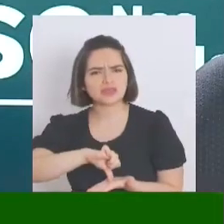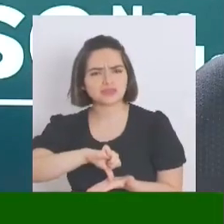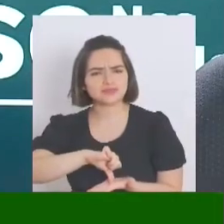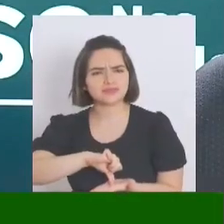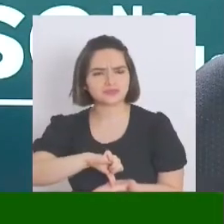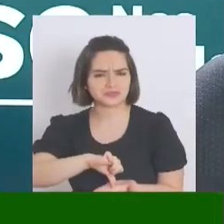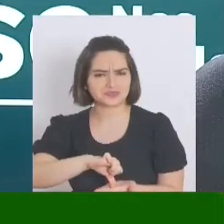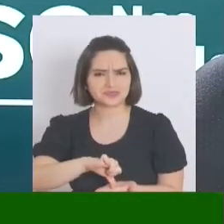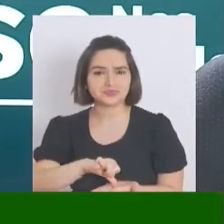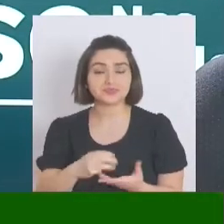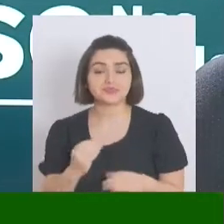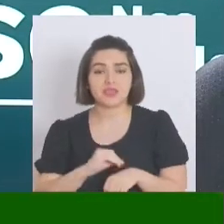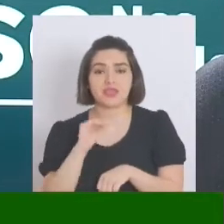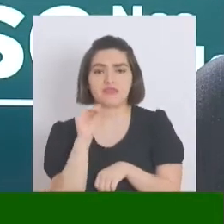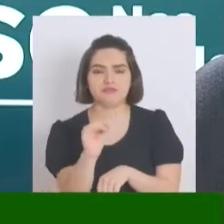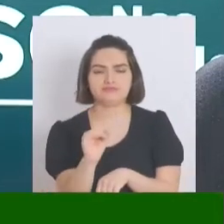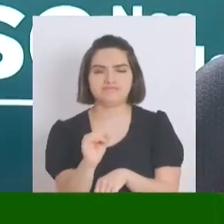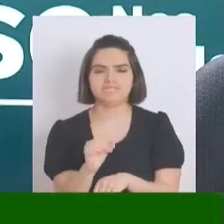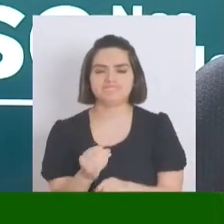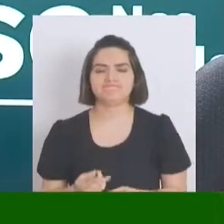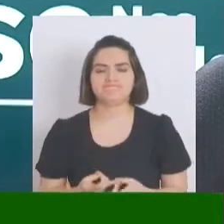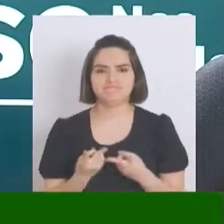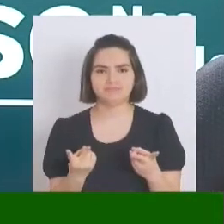casos reportados, es la siguiente.